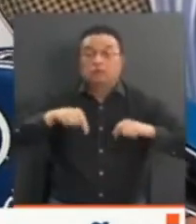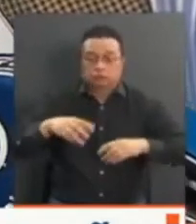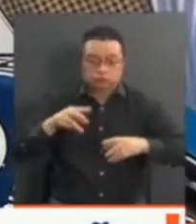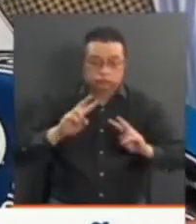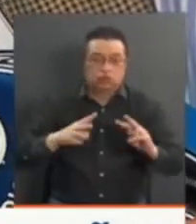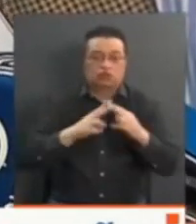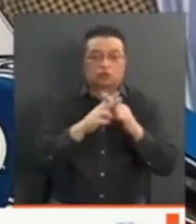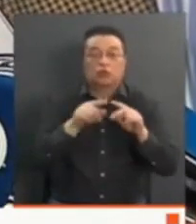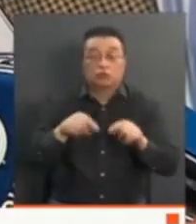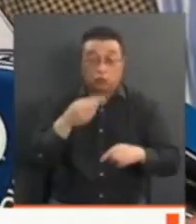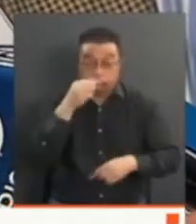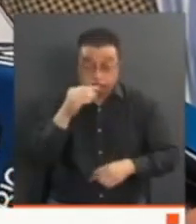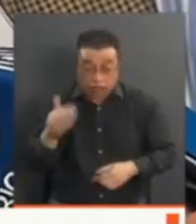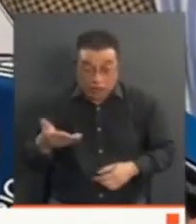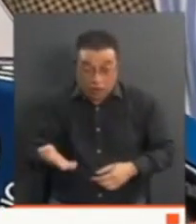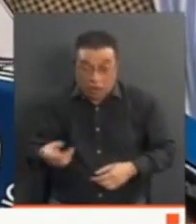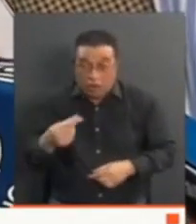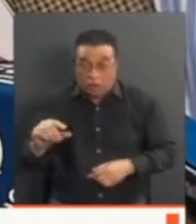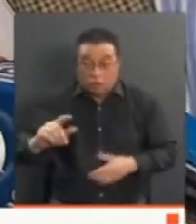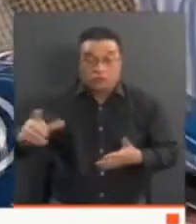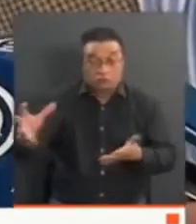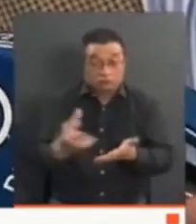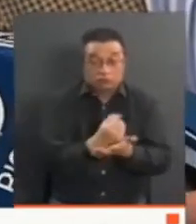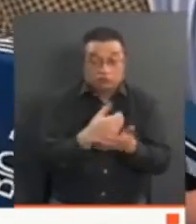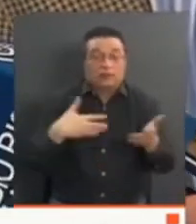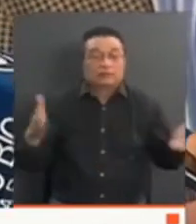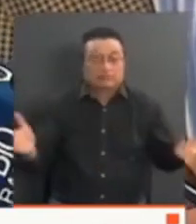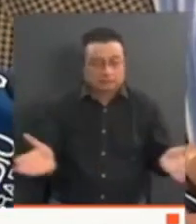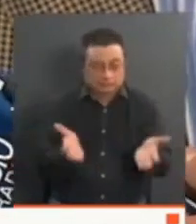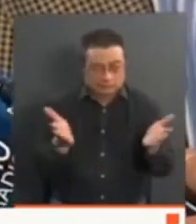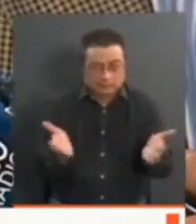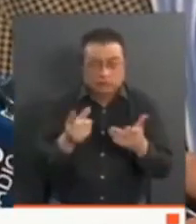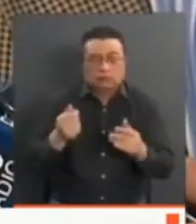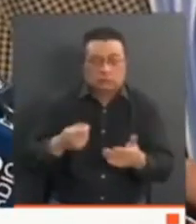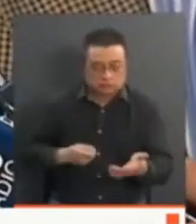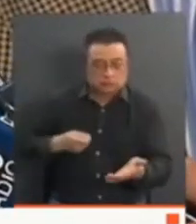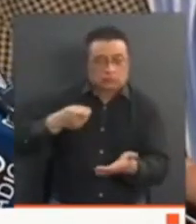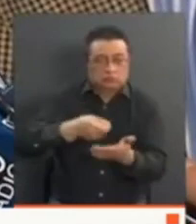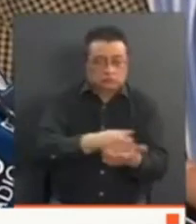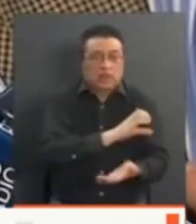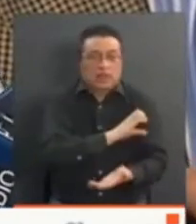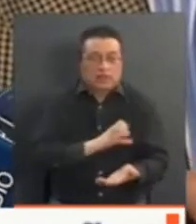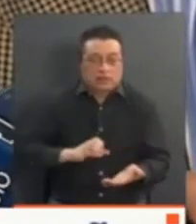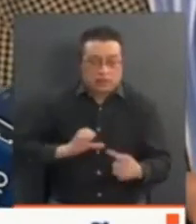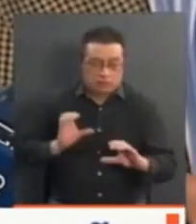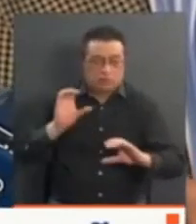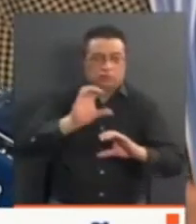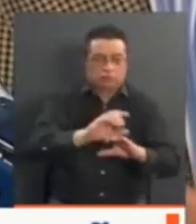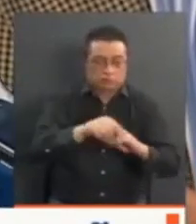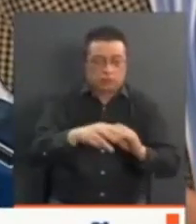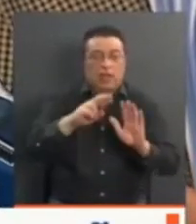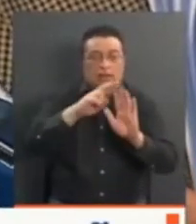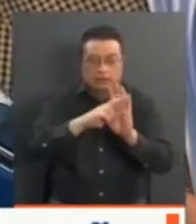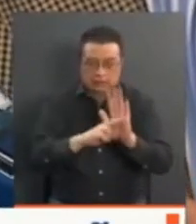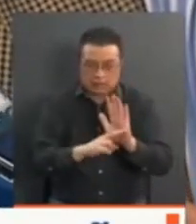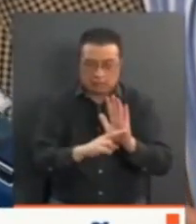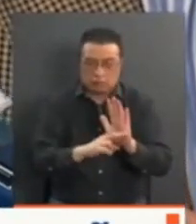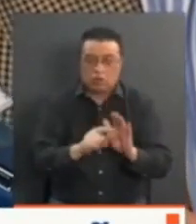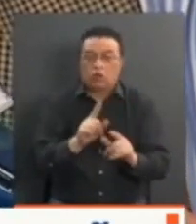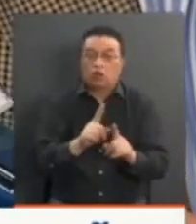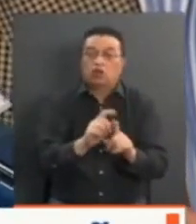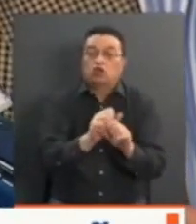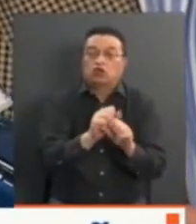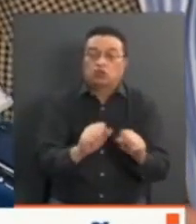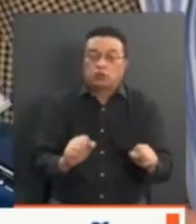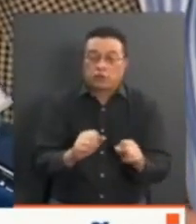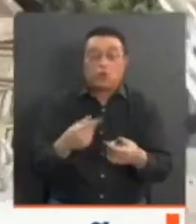días que lo que busca es estimular, y va a haber un subsidio del Estado bajo ciertas reglas que no pueden